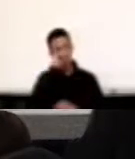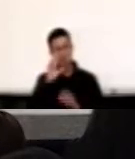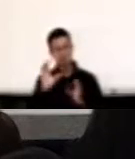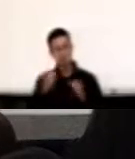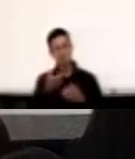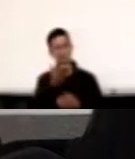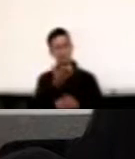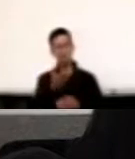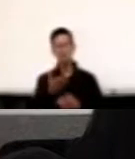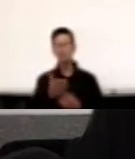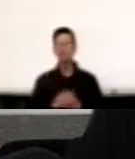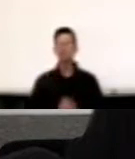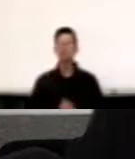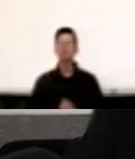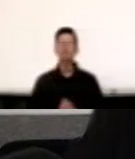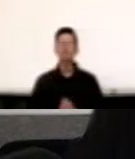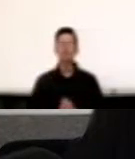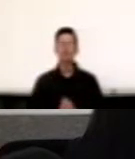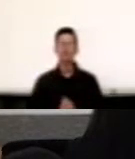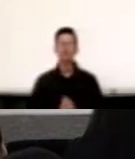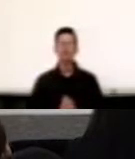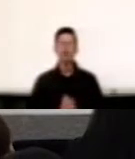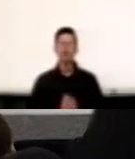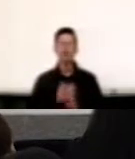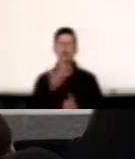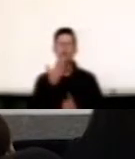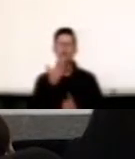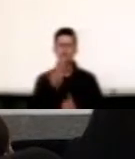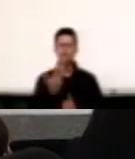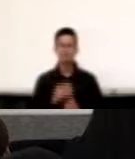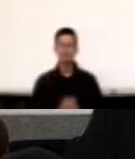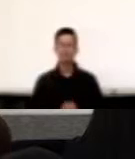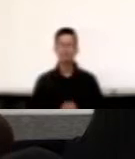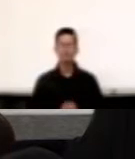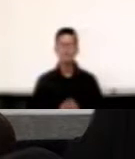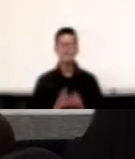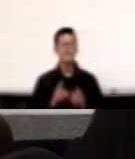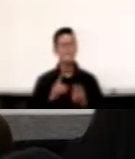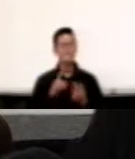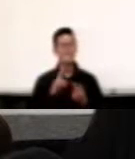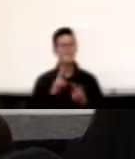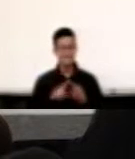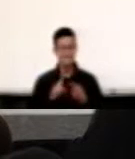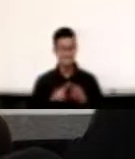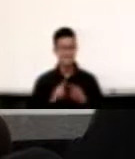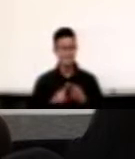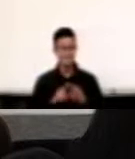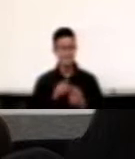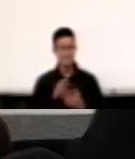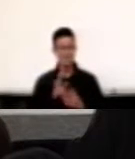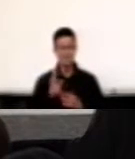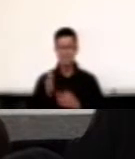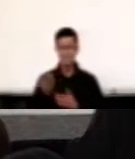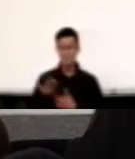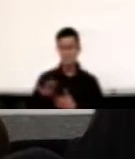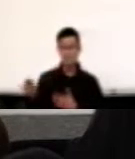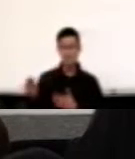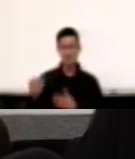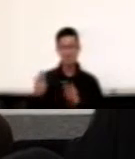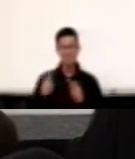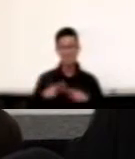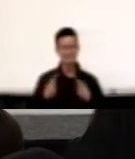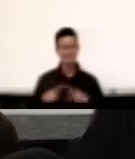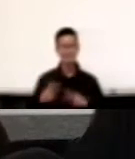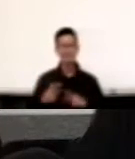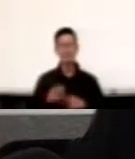comisión editorial. Bien, en primer lugar me voy a permitir presentar a los autores de